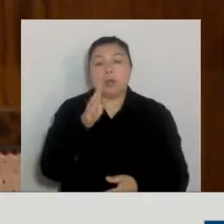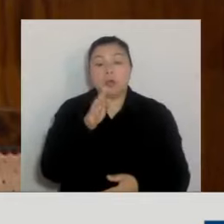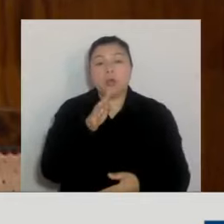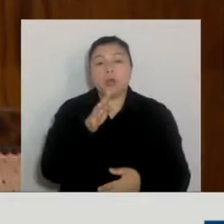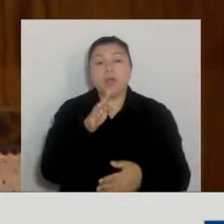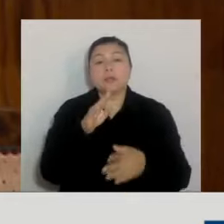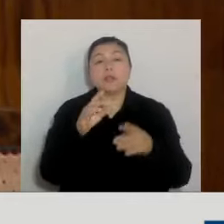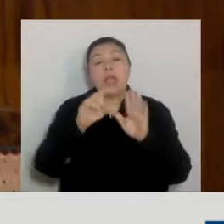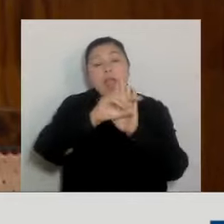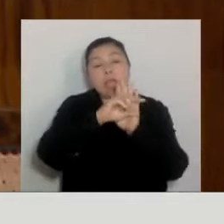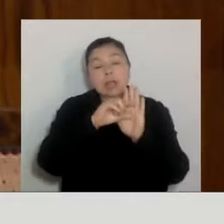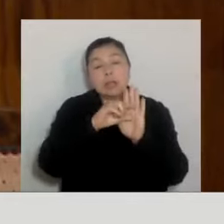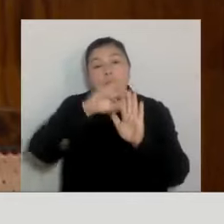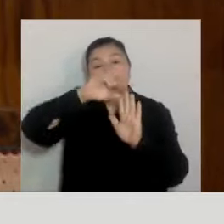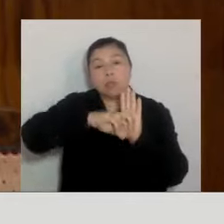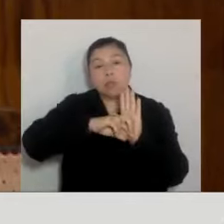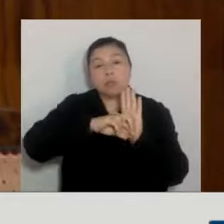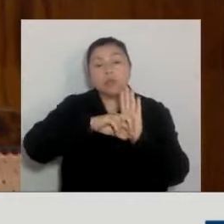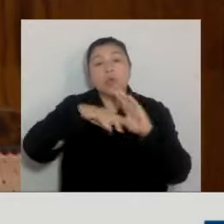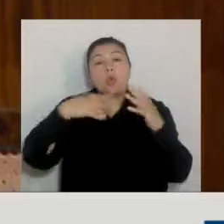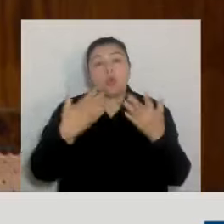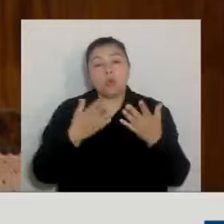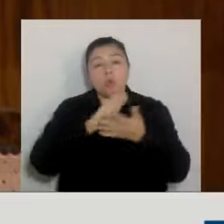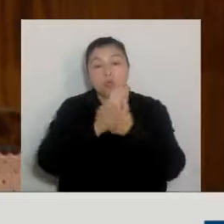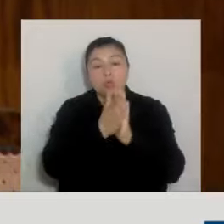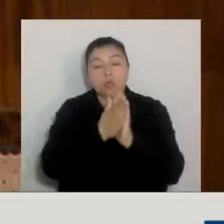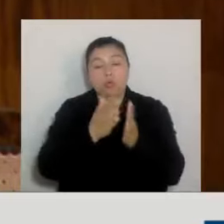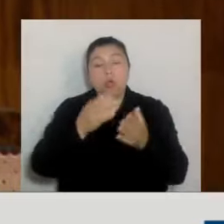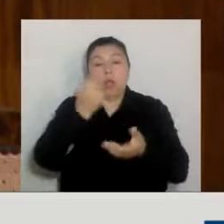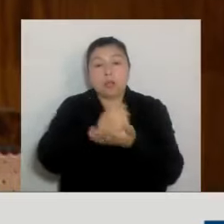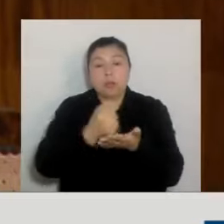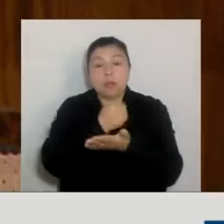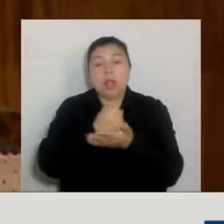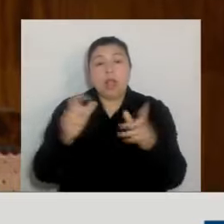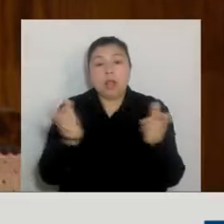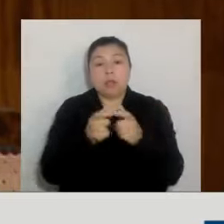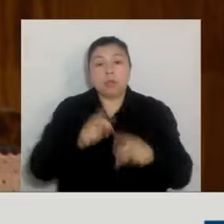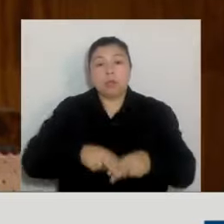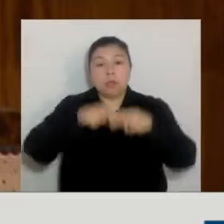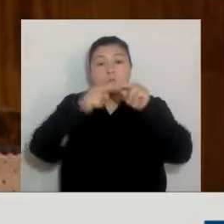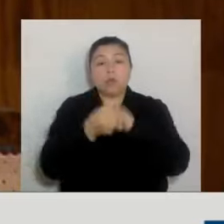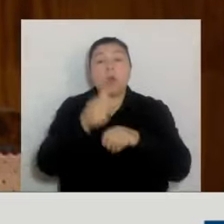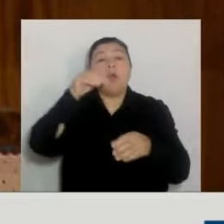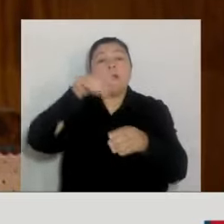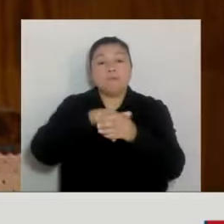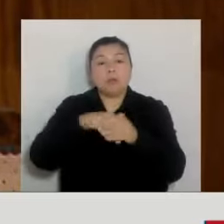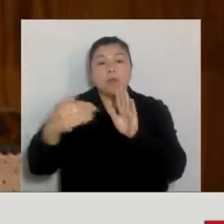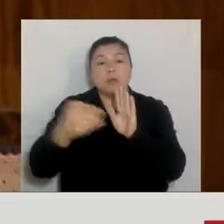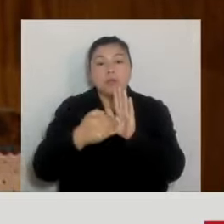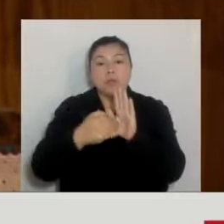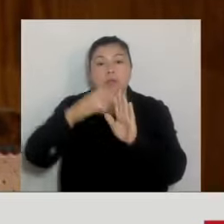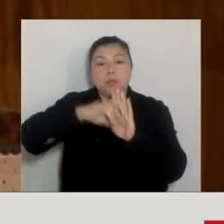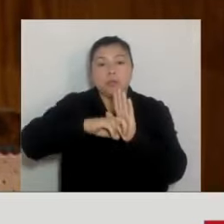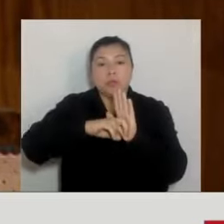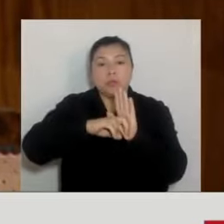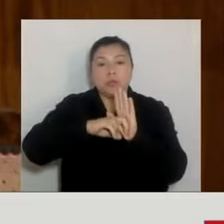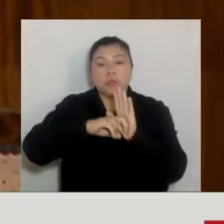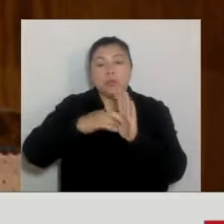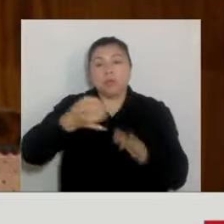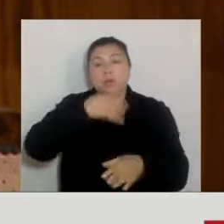proyecto como consecuencia de todo esta tramitación la comisión de Hacienda sugiere votar favorablemente el proyecto en comento Muchas